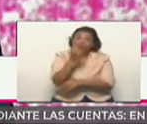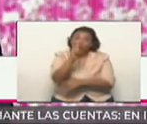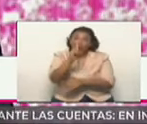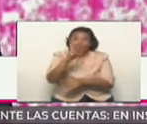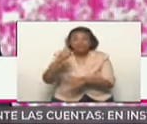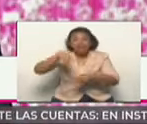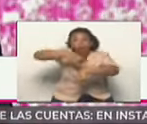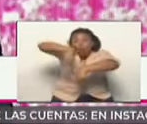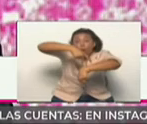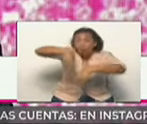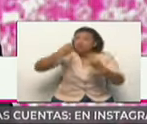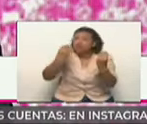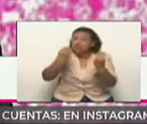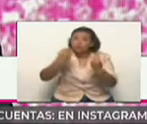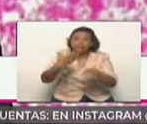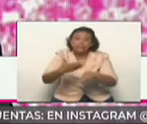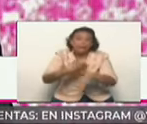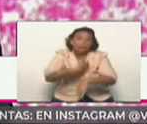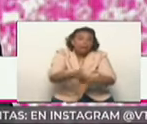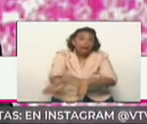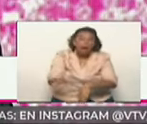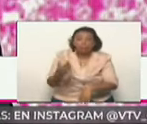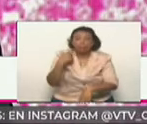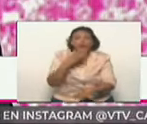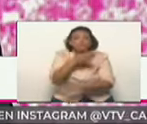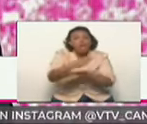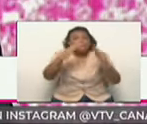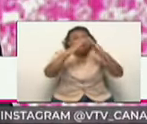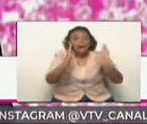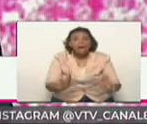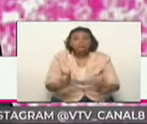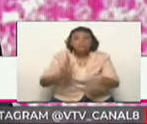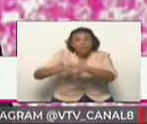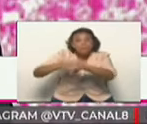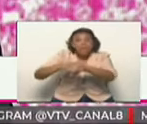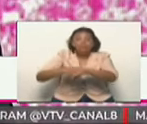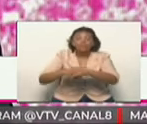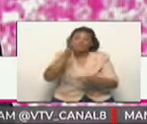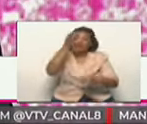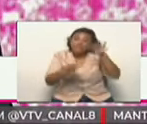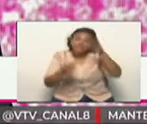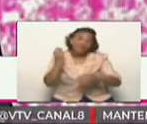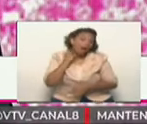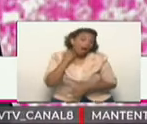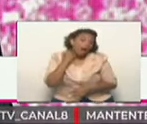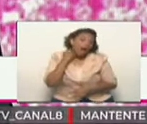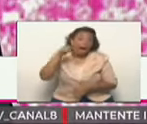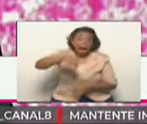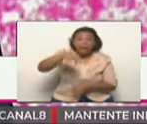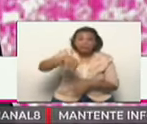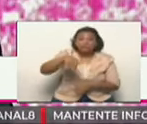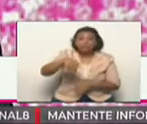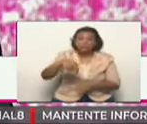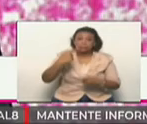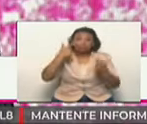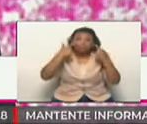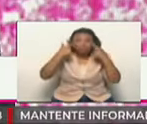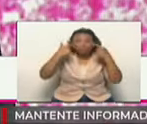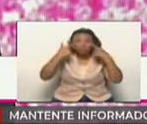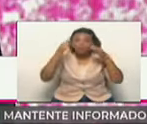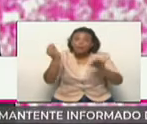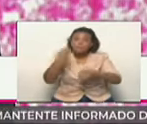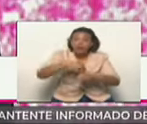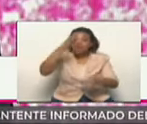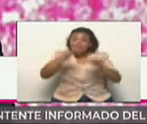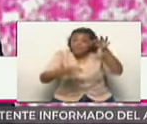2.000 noticias. Y vi la declaración del fiscal general, que ustedes saben que él es, además